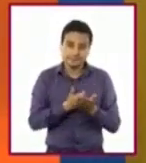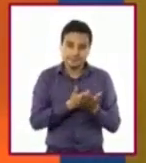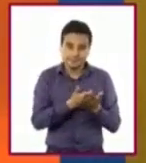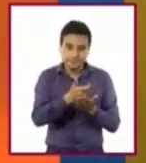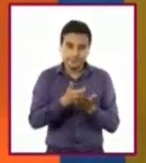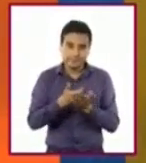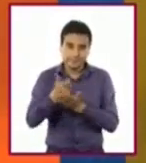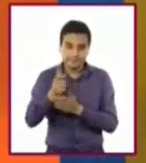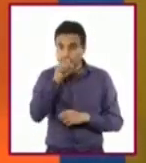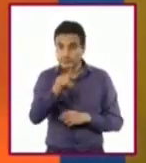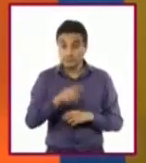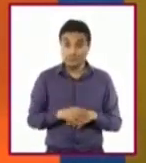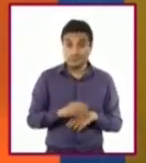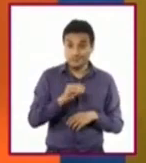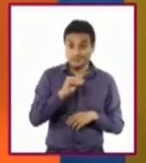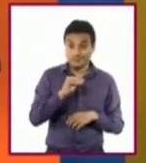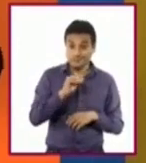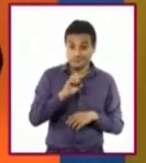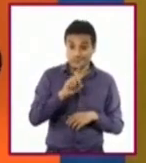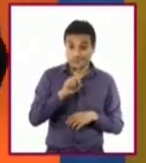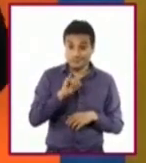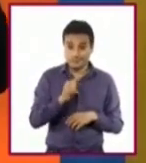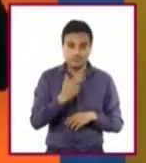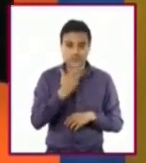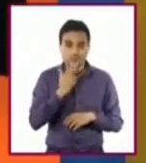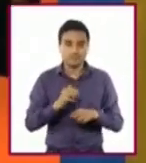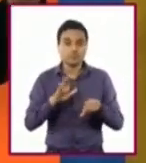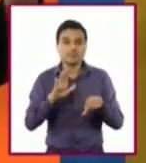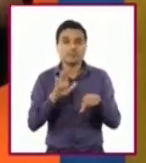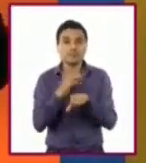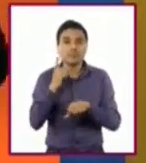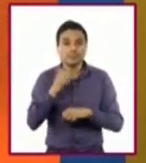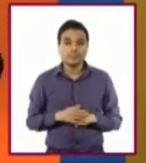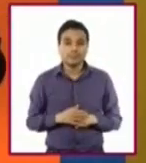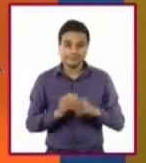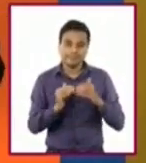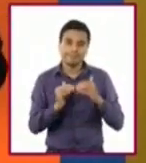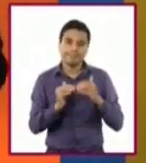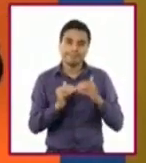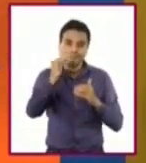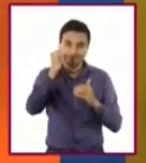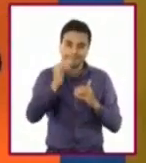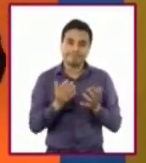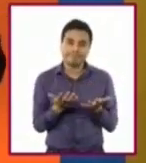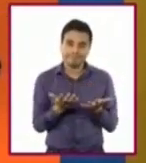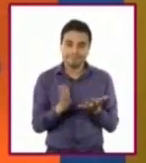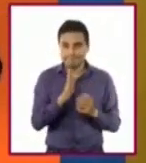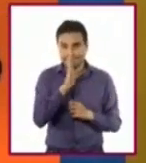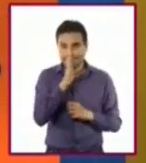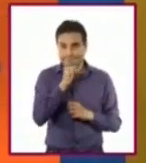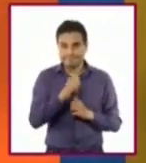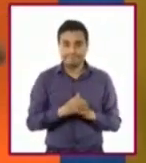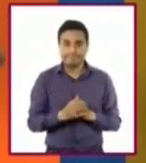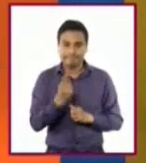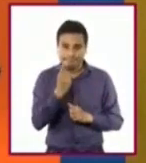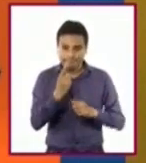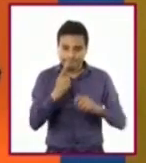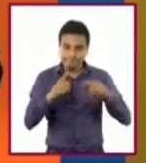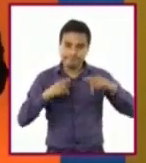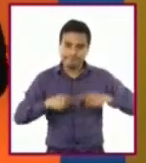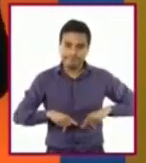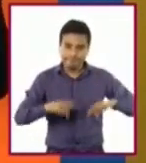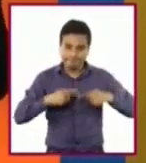considerar a la media aritmética ya que está por arriba de la mayoría de salarios y sólo una persona gana más de